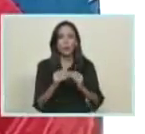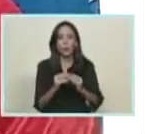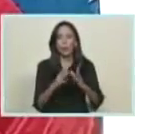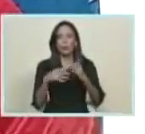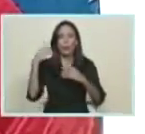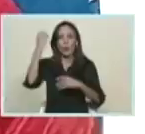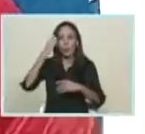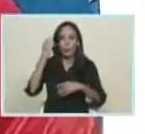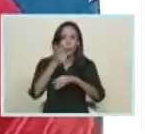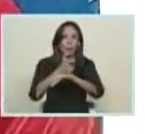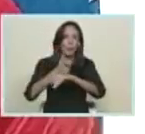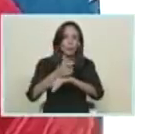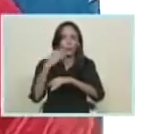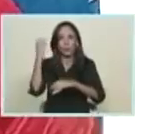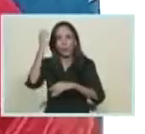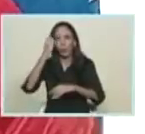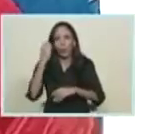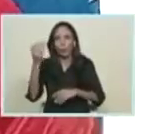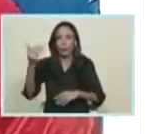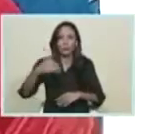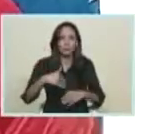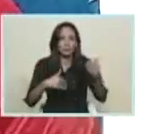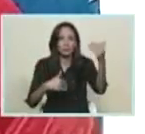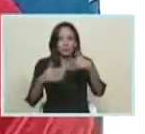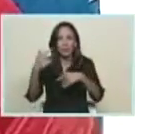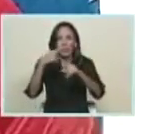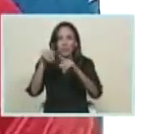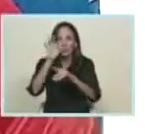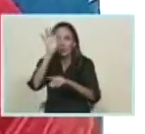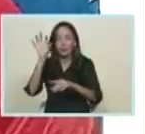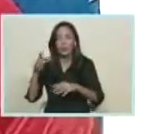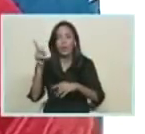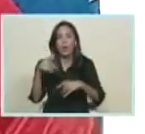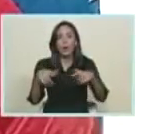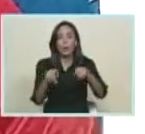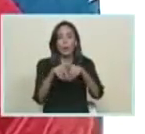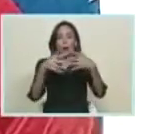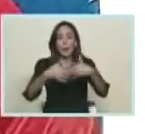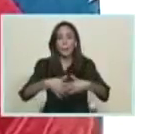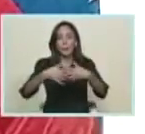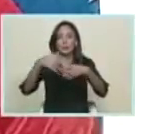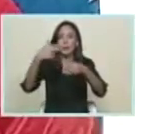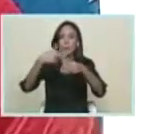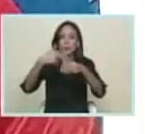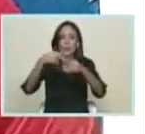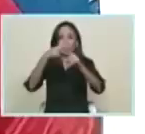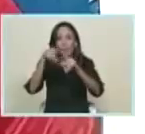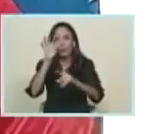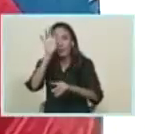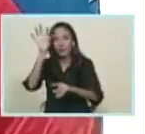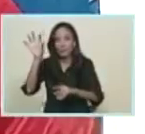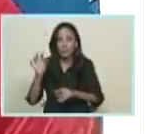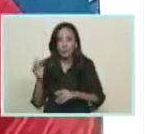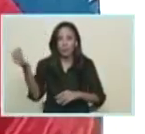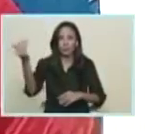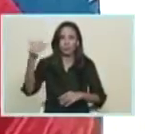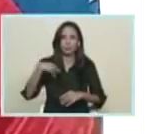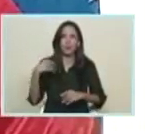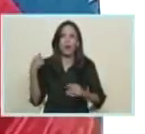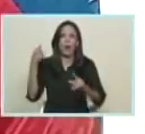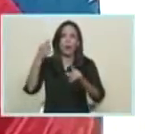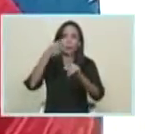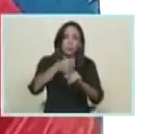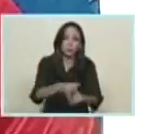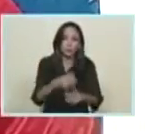de Europa. Y ya había pactado con las empresas transnacionales petroleras para dar el golpe